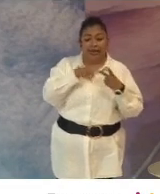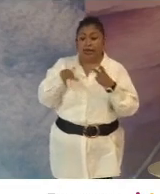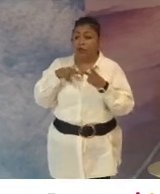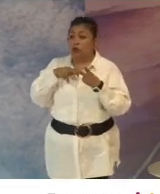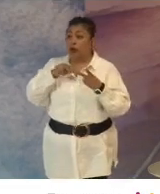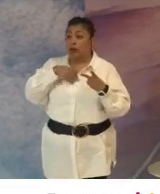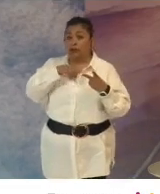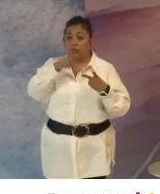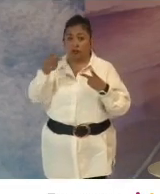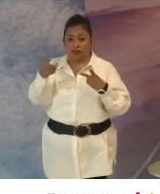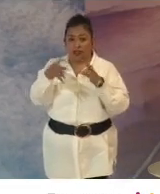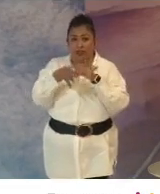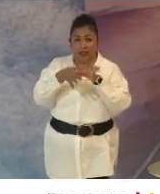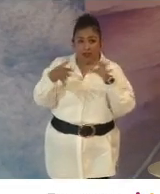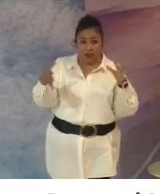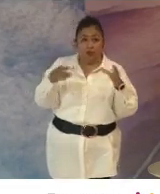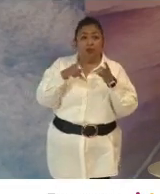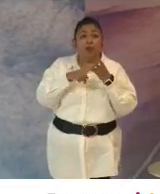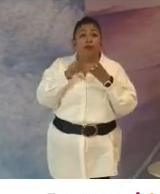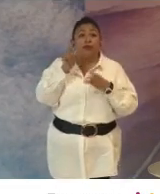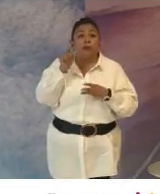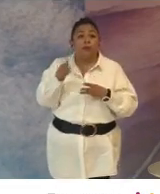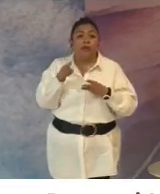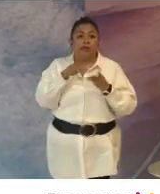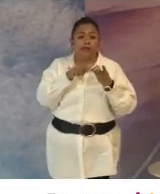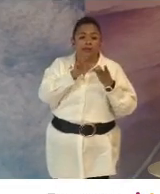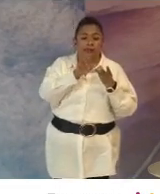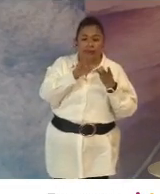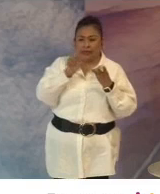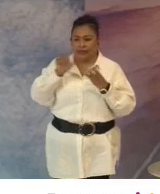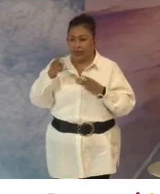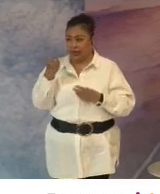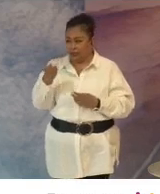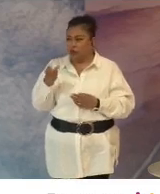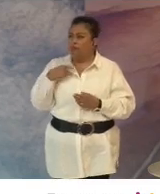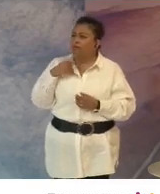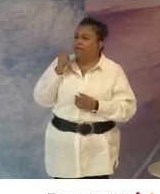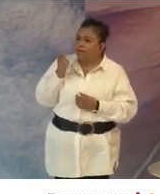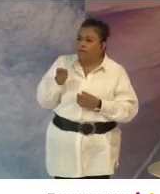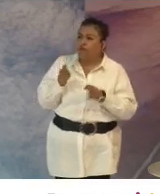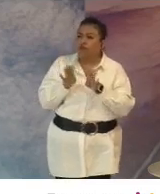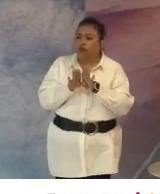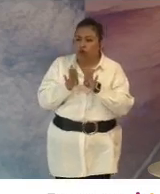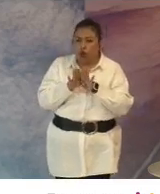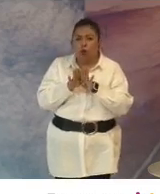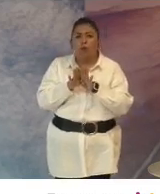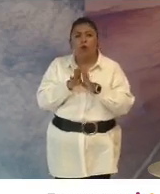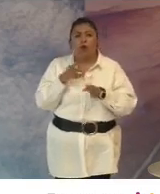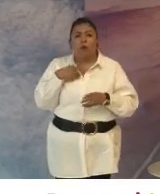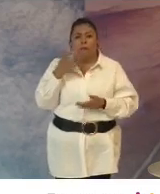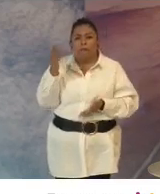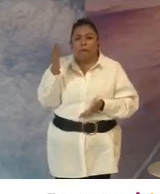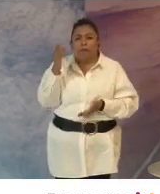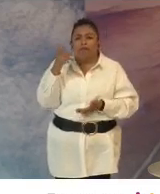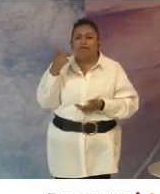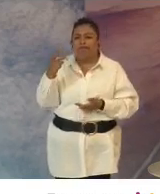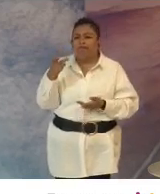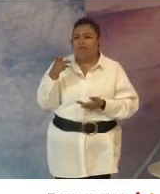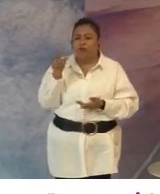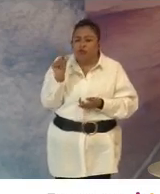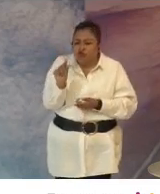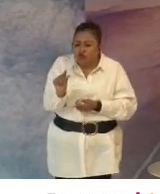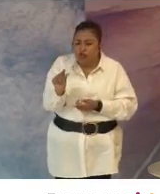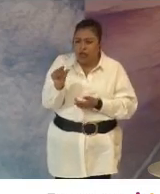el otro y entre el ser y el ser. Esto se refiere al ser más pequeño, al